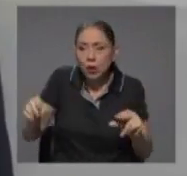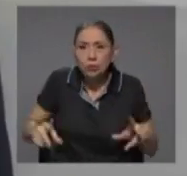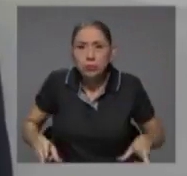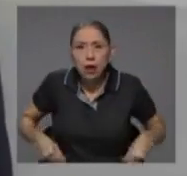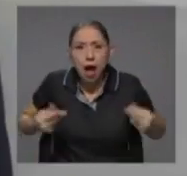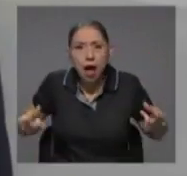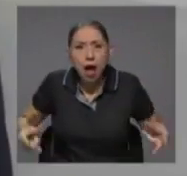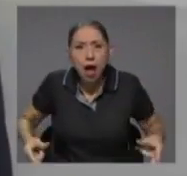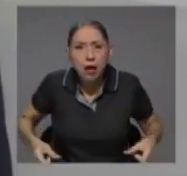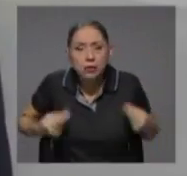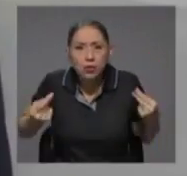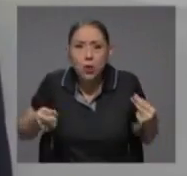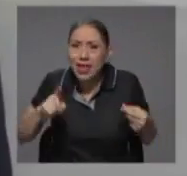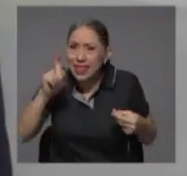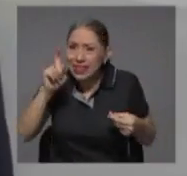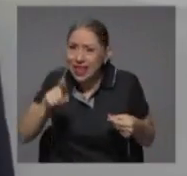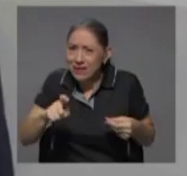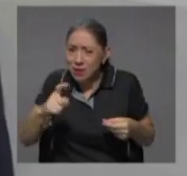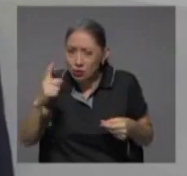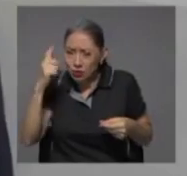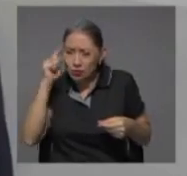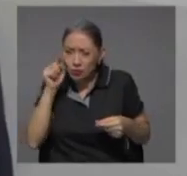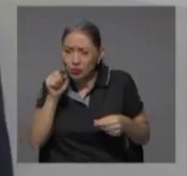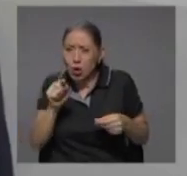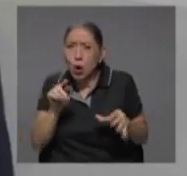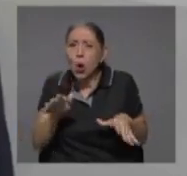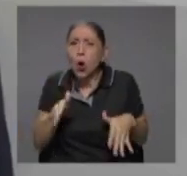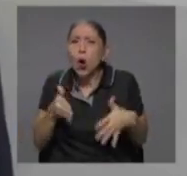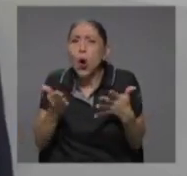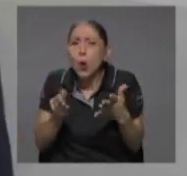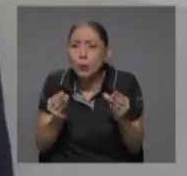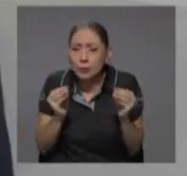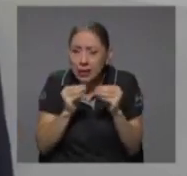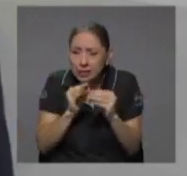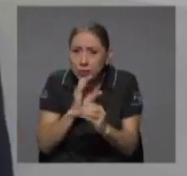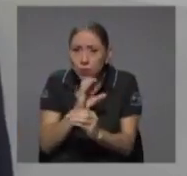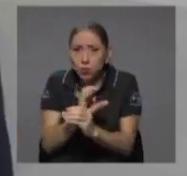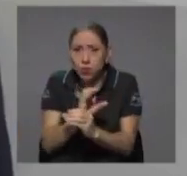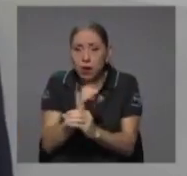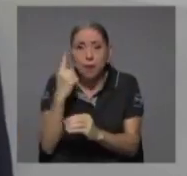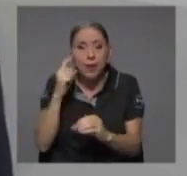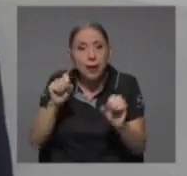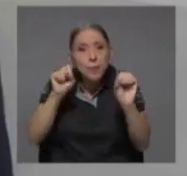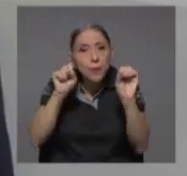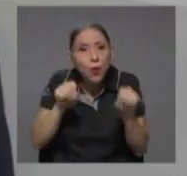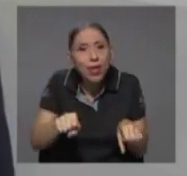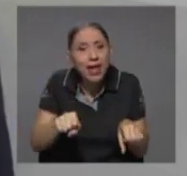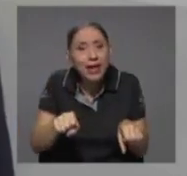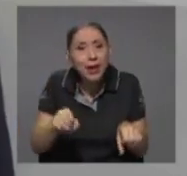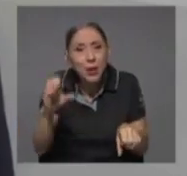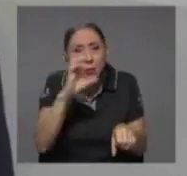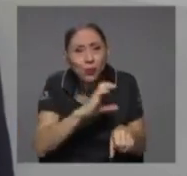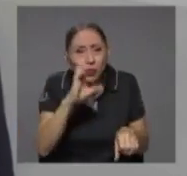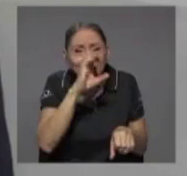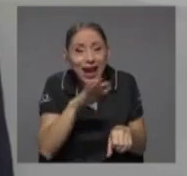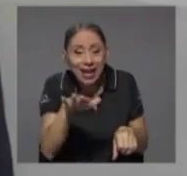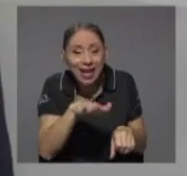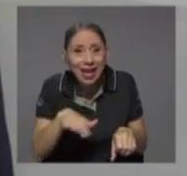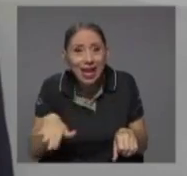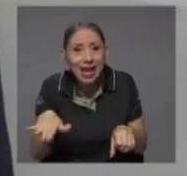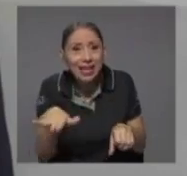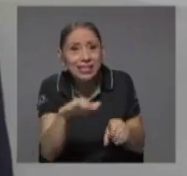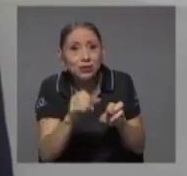correcta estimación del mismo para poder buscar esos espacios fiscales que nos